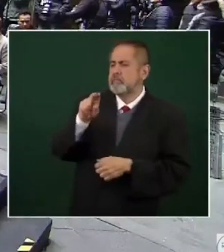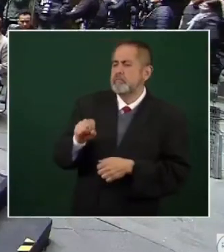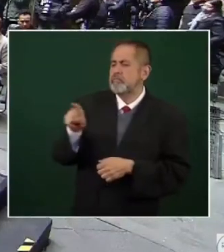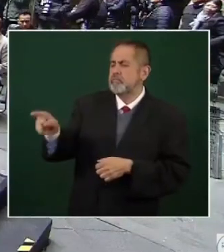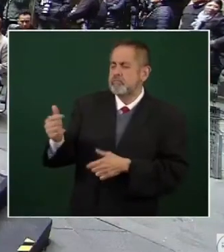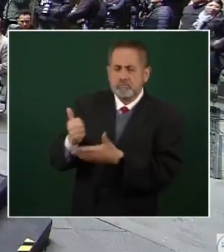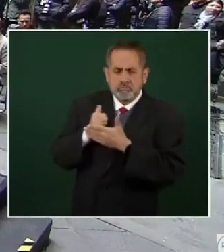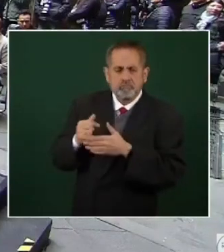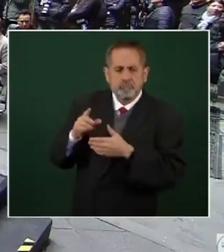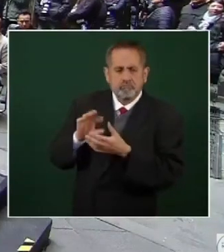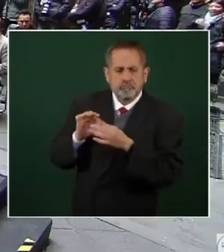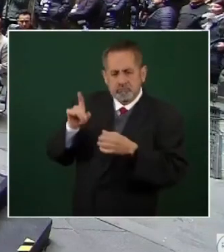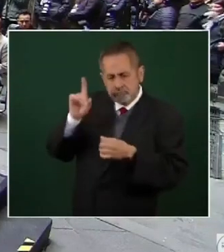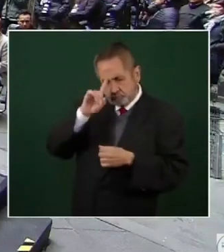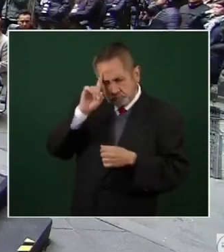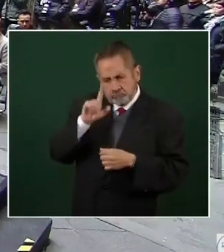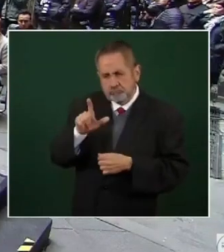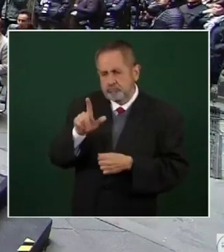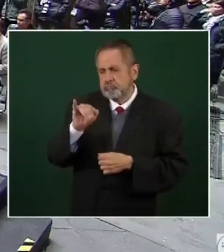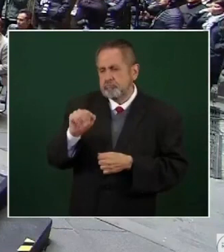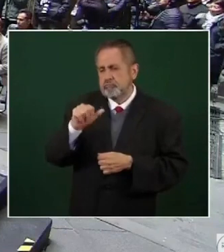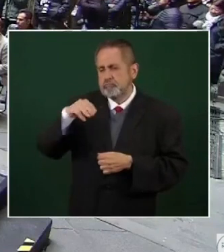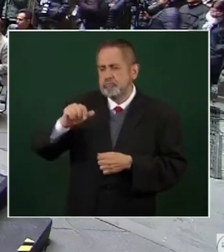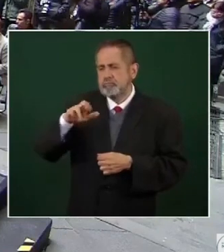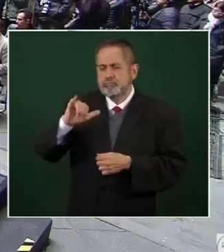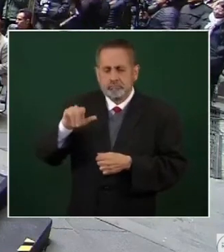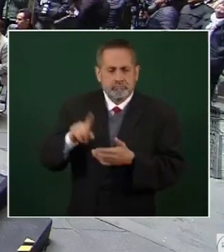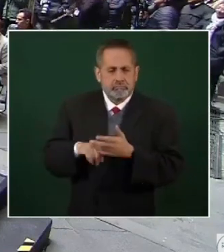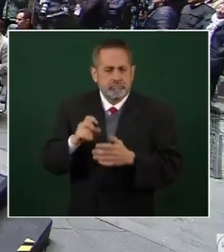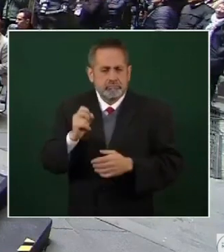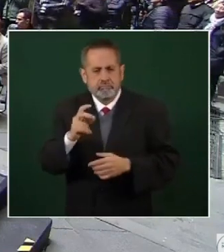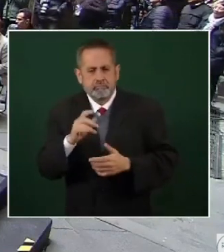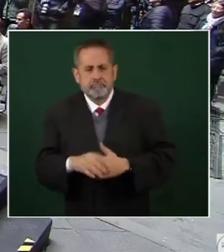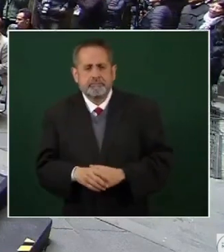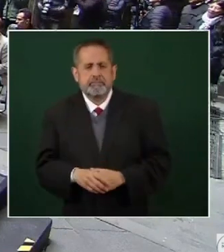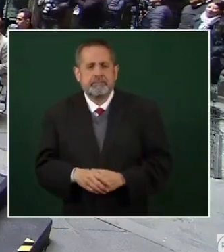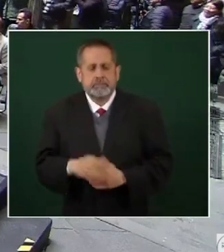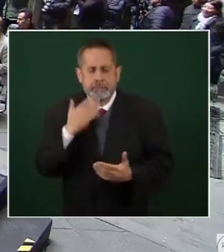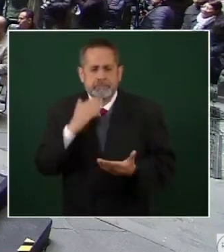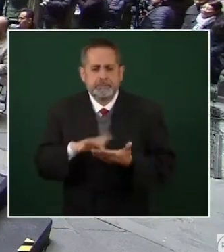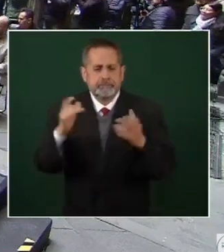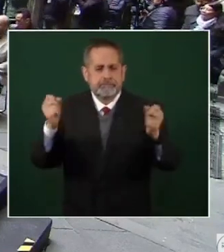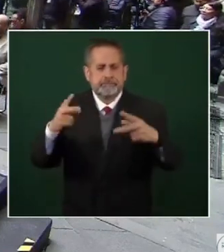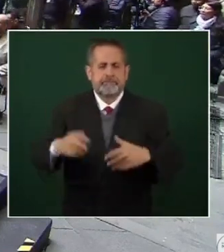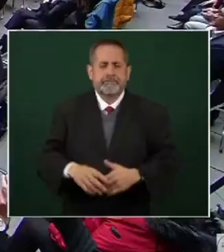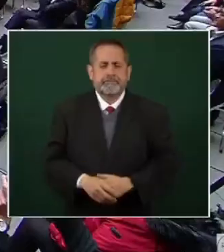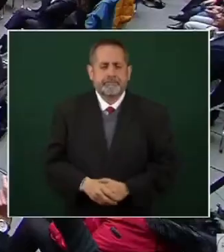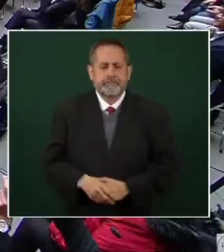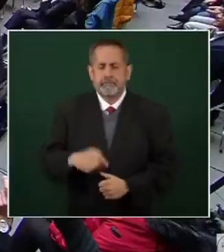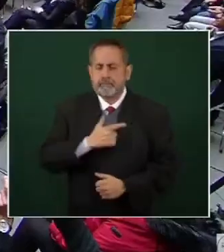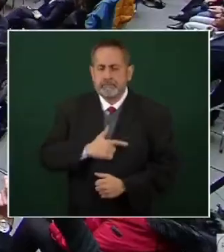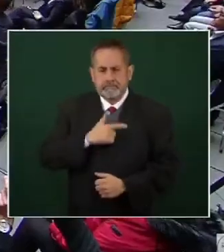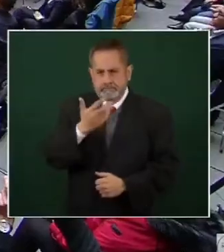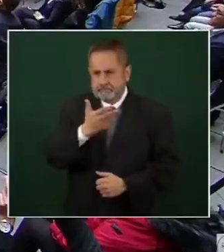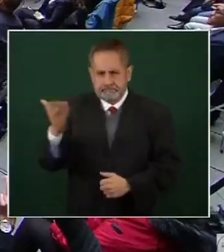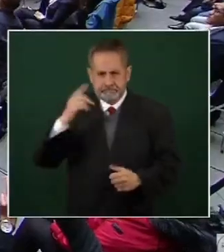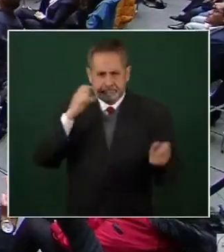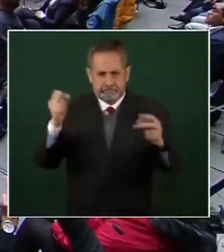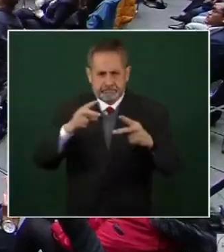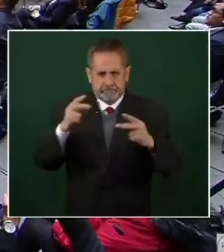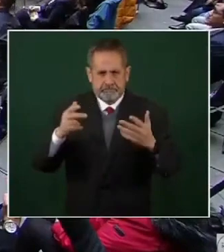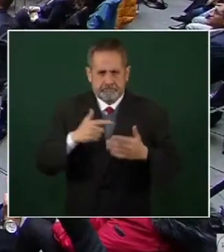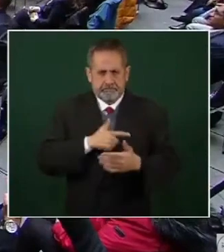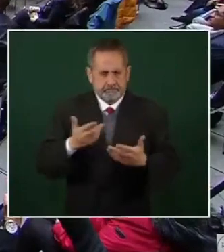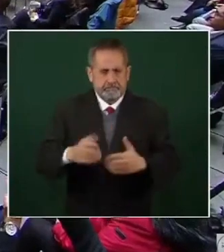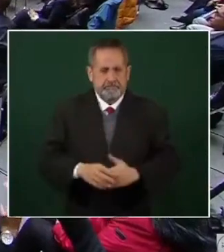ayude. Okay. Luisa María. Ok, perfecto. Muy bien. Gracias. Nos vemos. Señor. Mucho gusto,